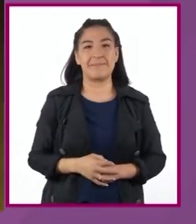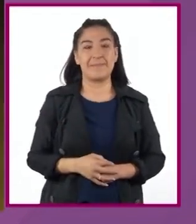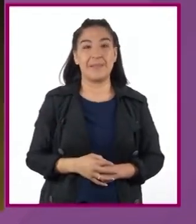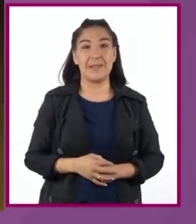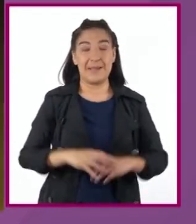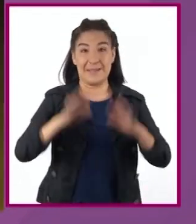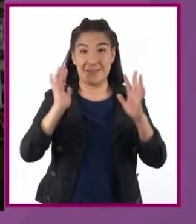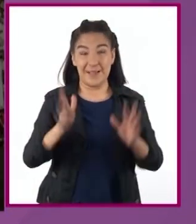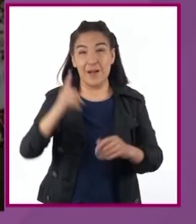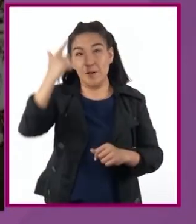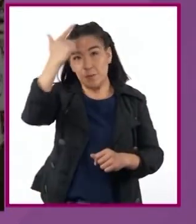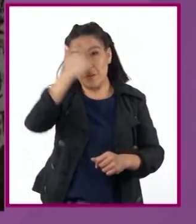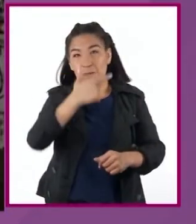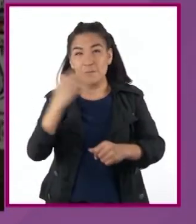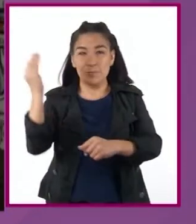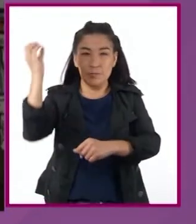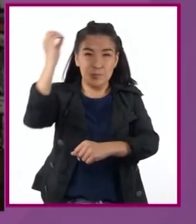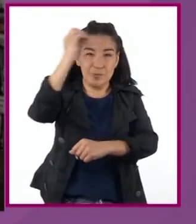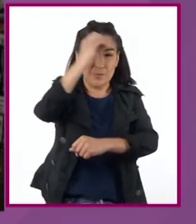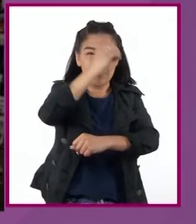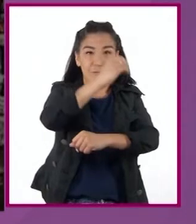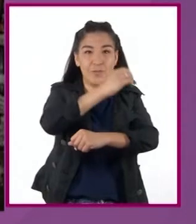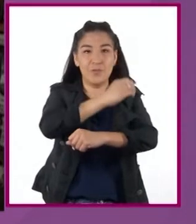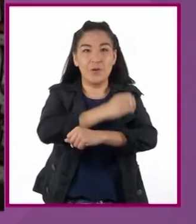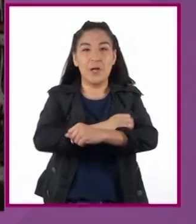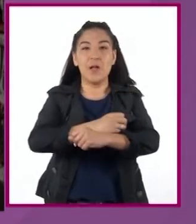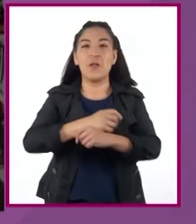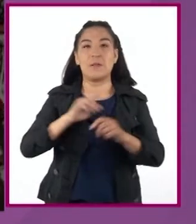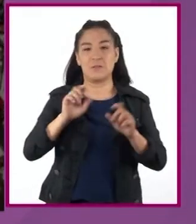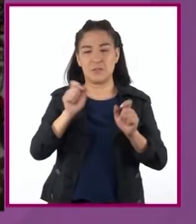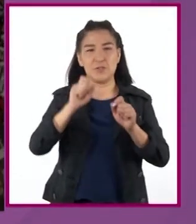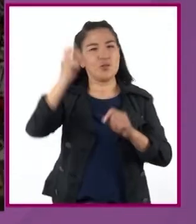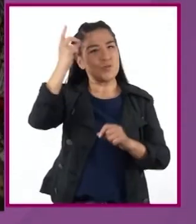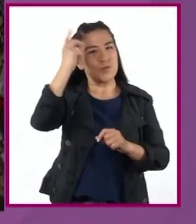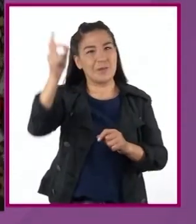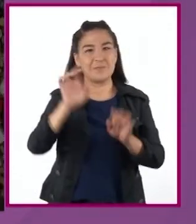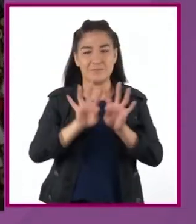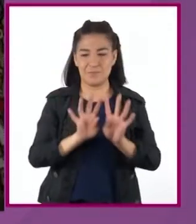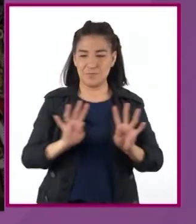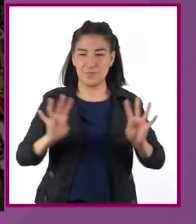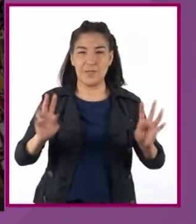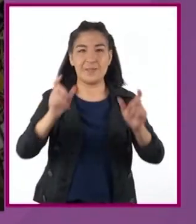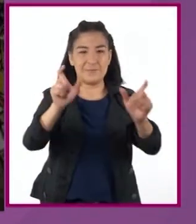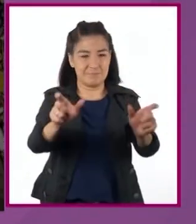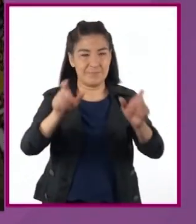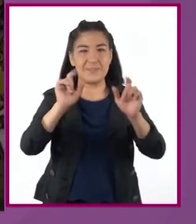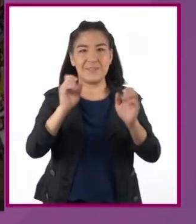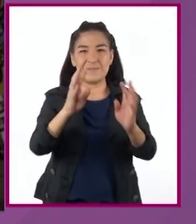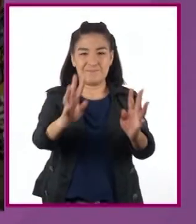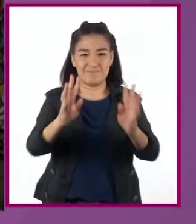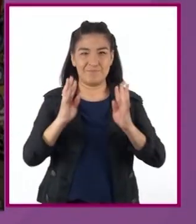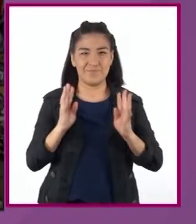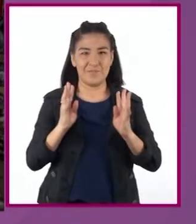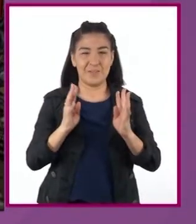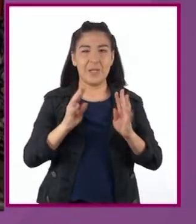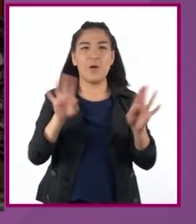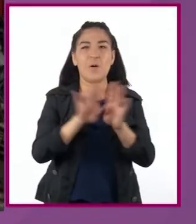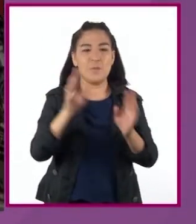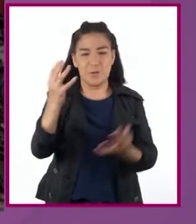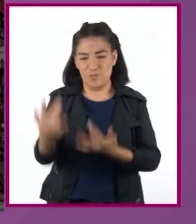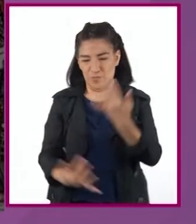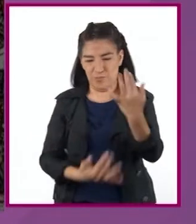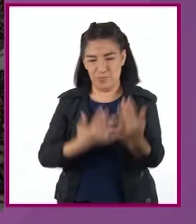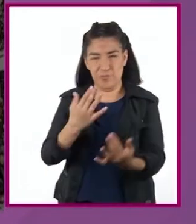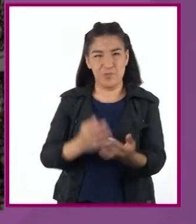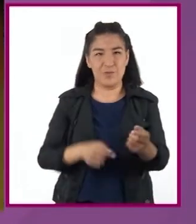Llegada la medianoche, los dioses se ordenaron en 2 filas, a uno y otro lado del gran horno divino.